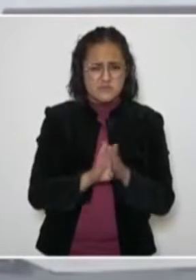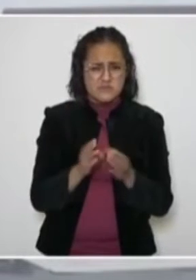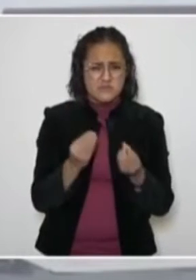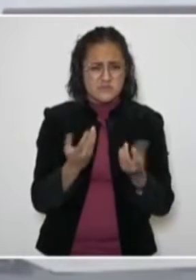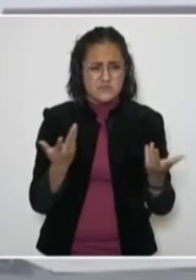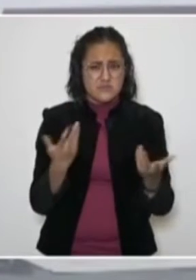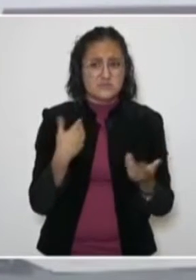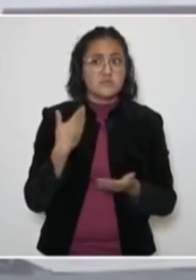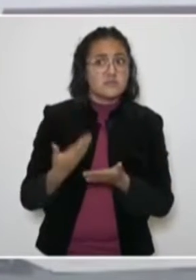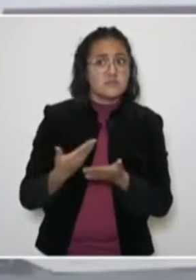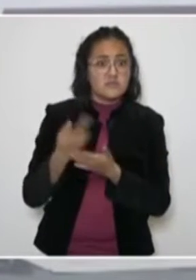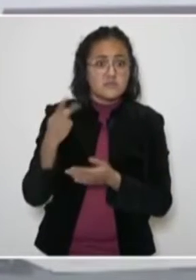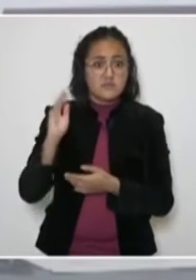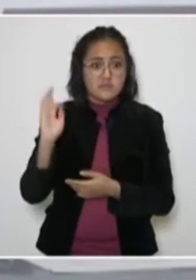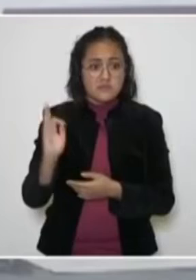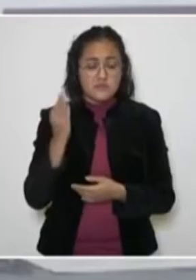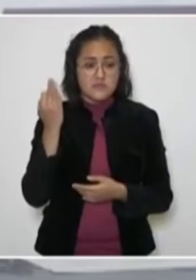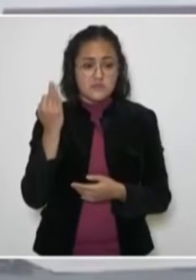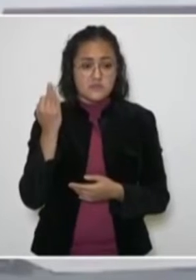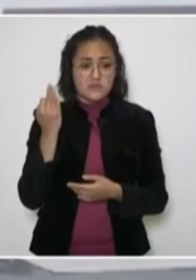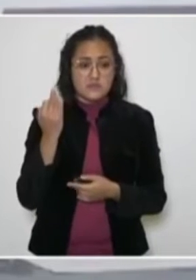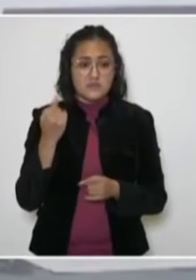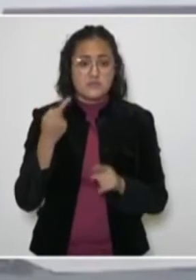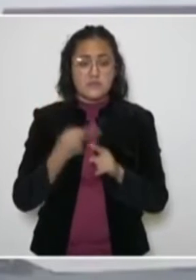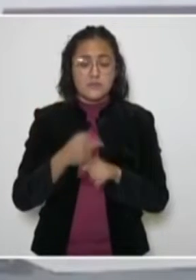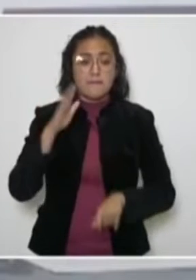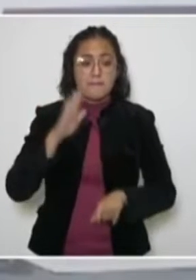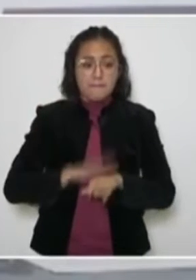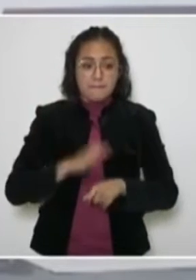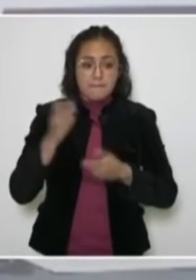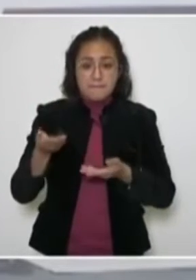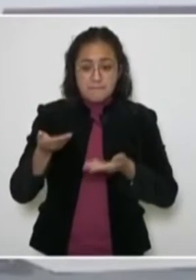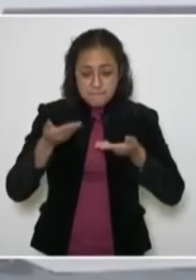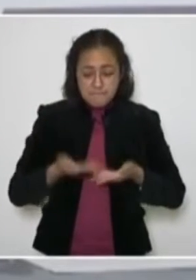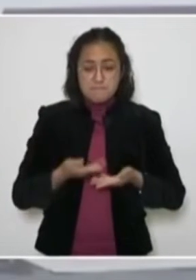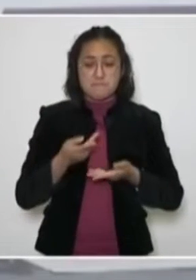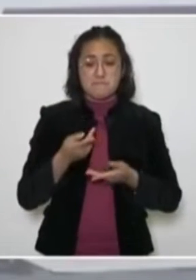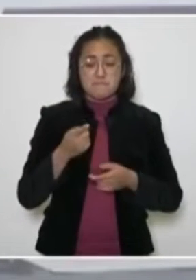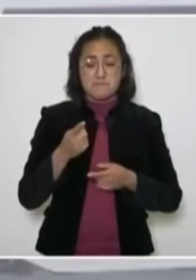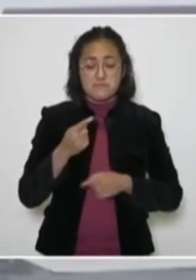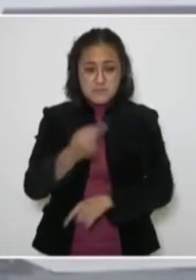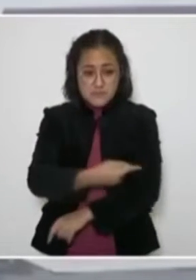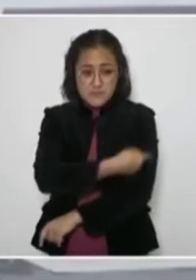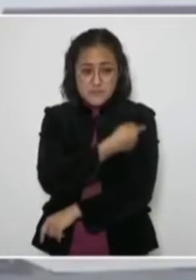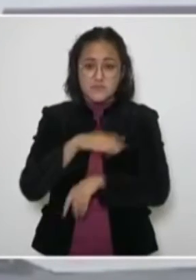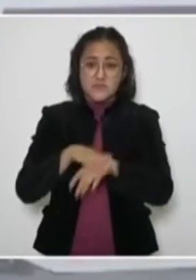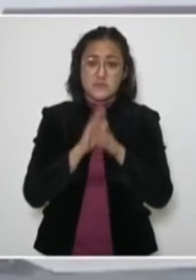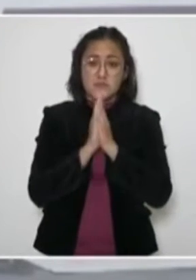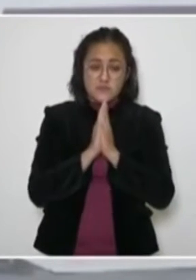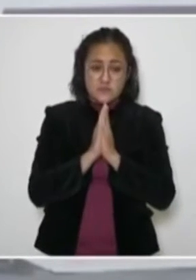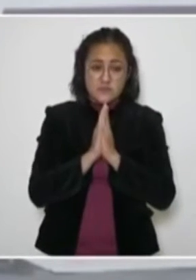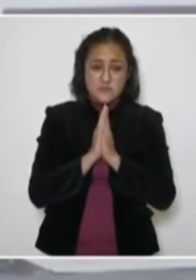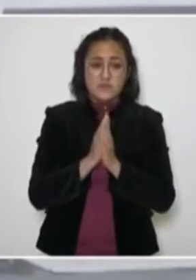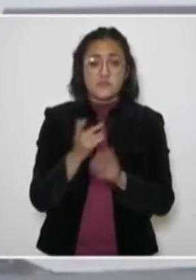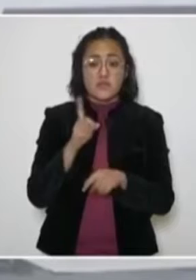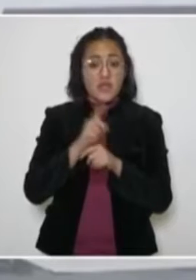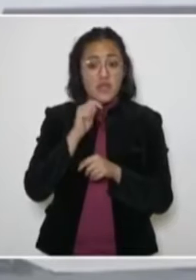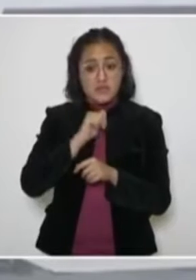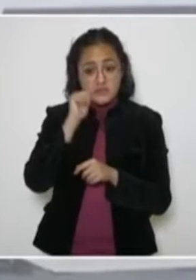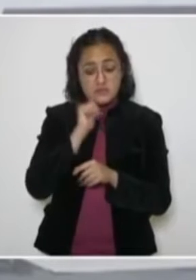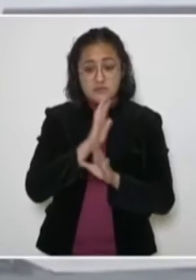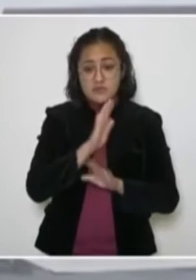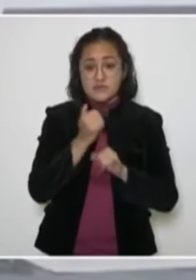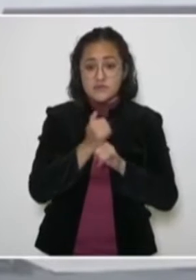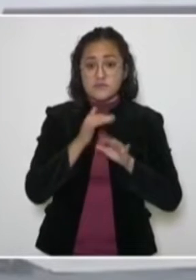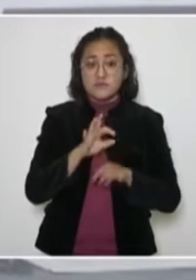superar, solicitamos a la federación más biológico, que nos surtieran más biológico. El día de ayer nos